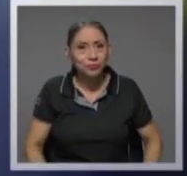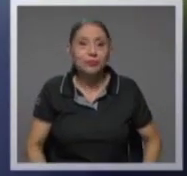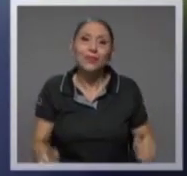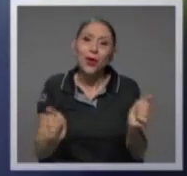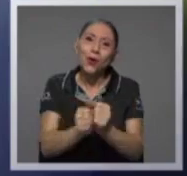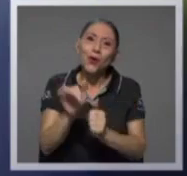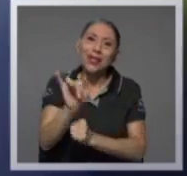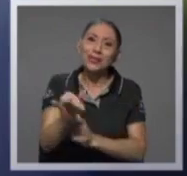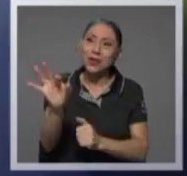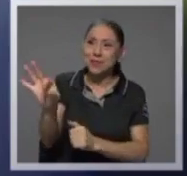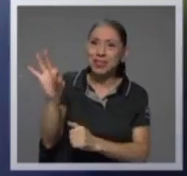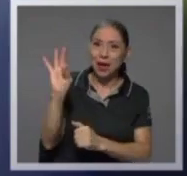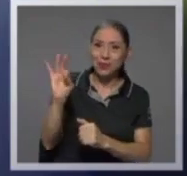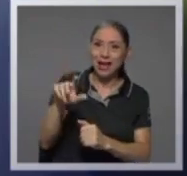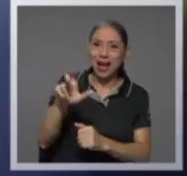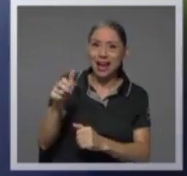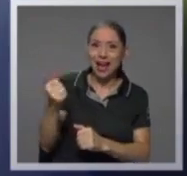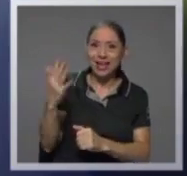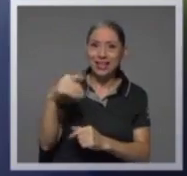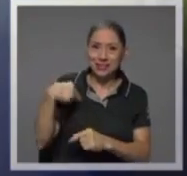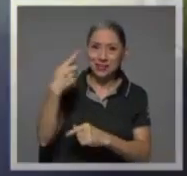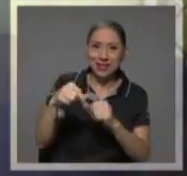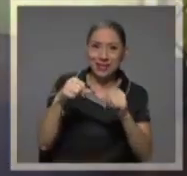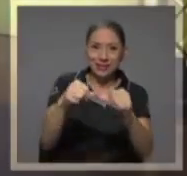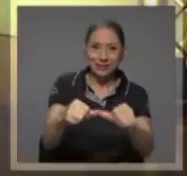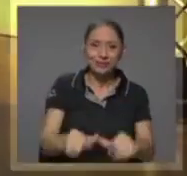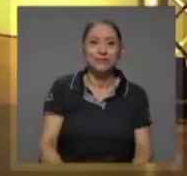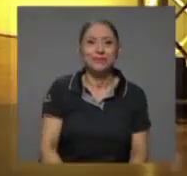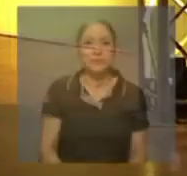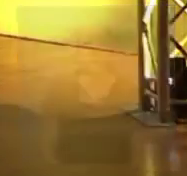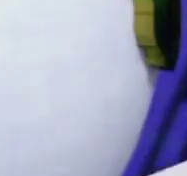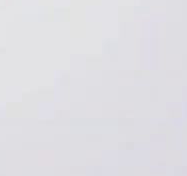invitamos al canal a que nos invite a regresar.